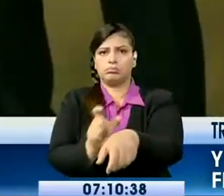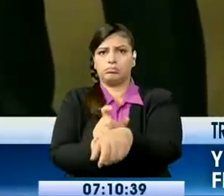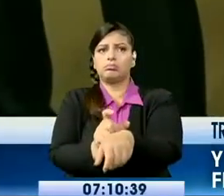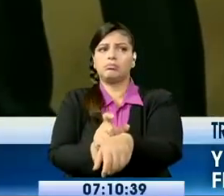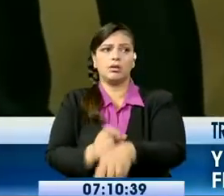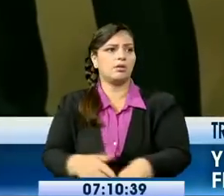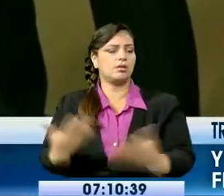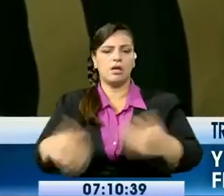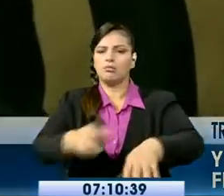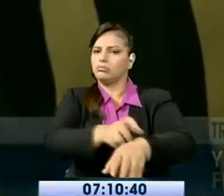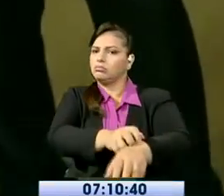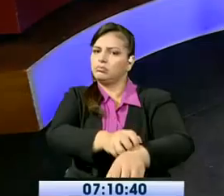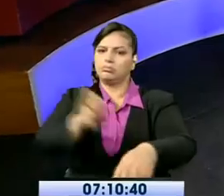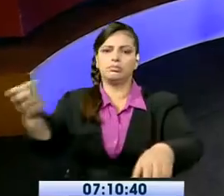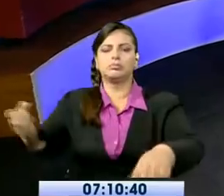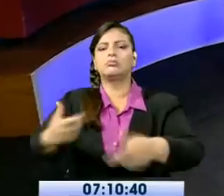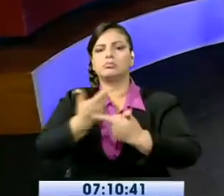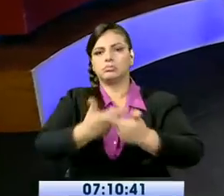Rosero.